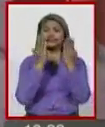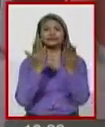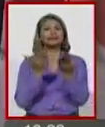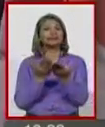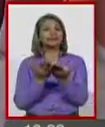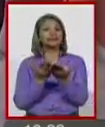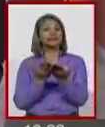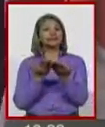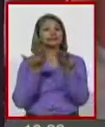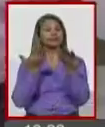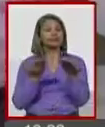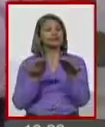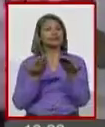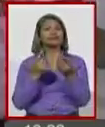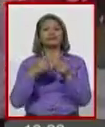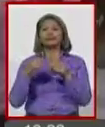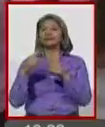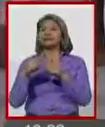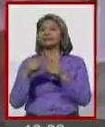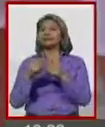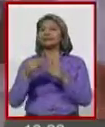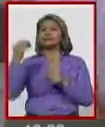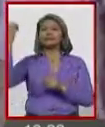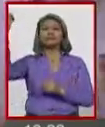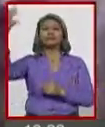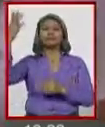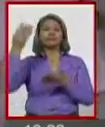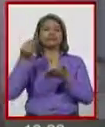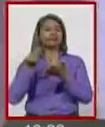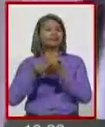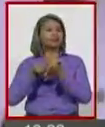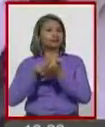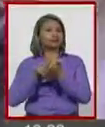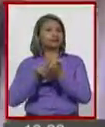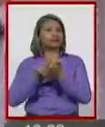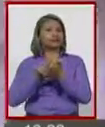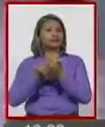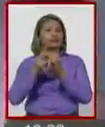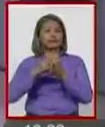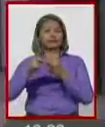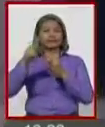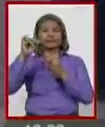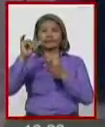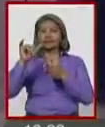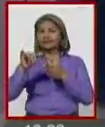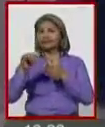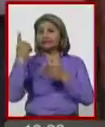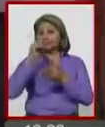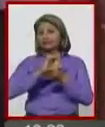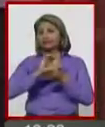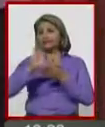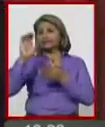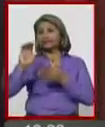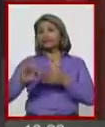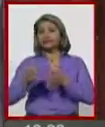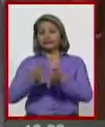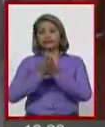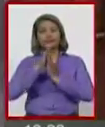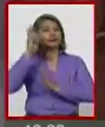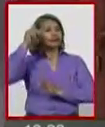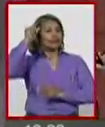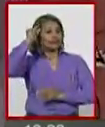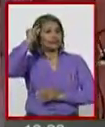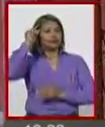tiene exigencias, se han puesto cámaras que son gastos, hay proyectos que cumplir, tenemos el pedido